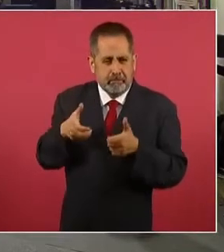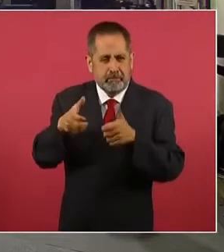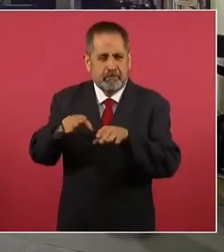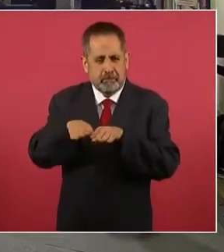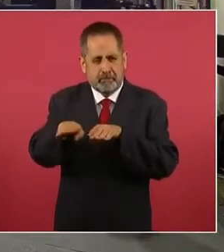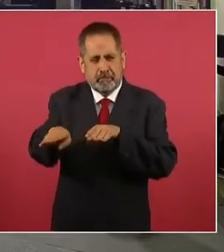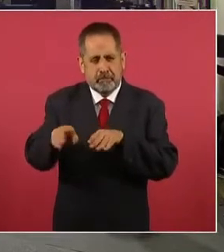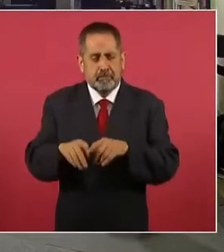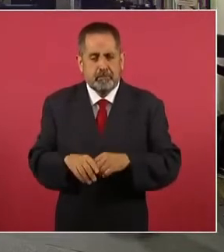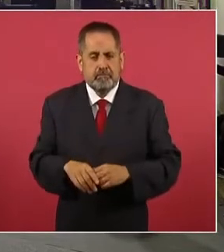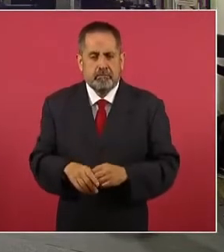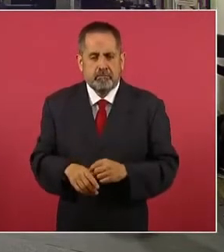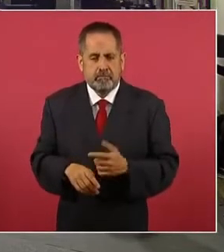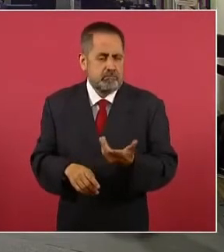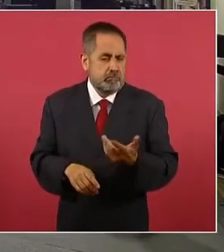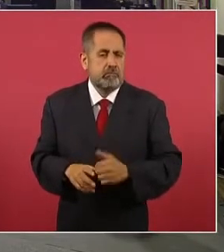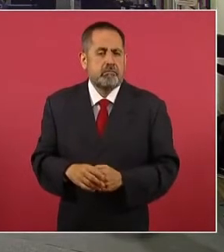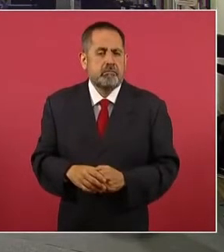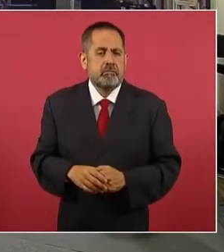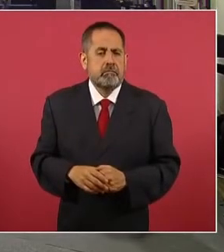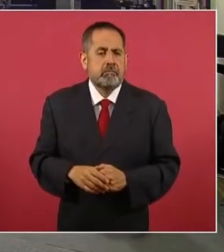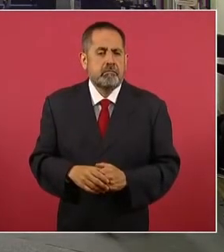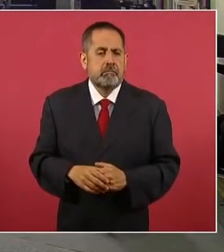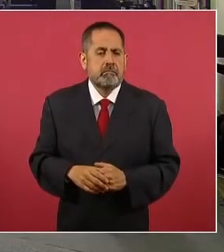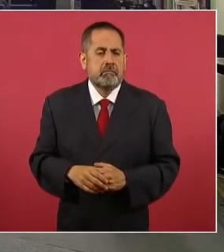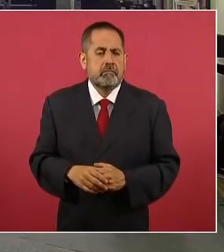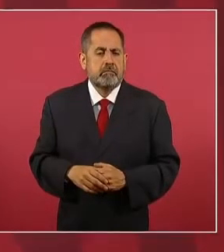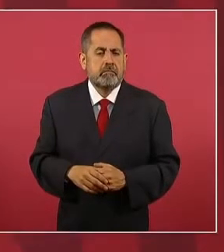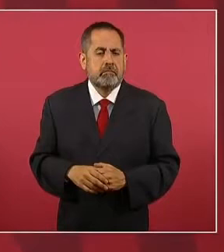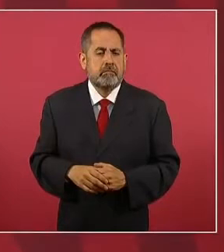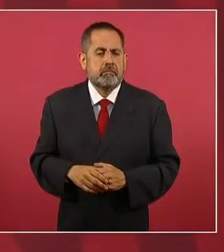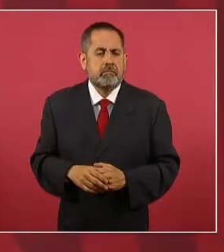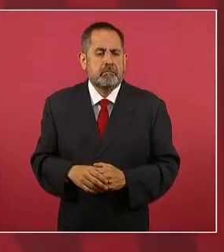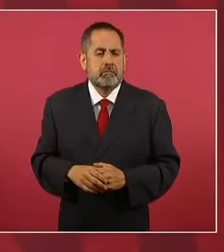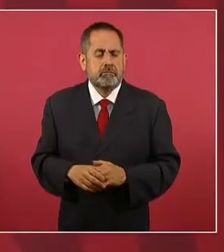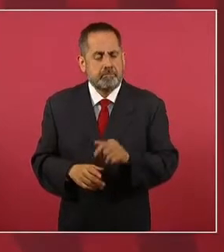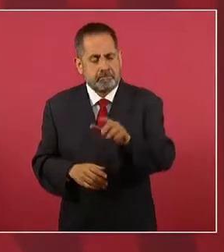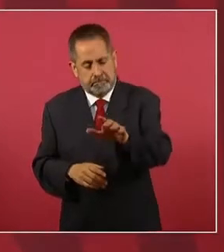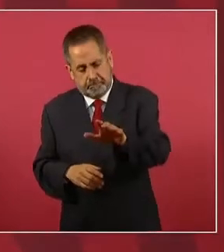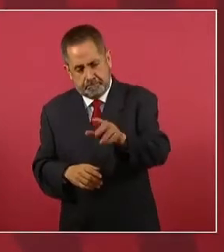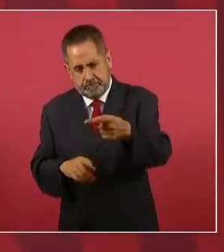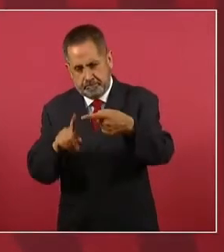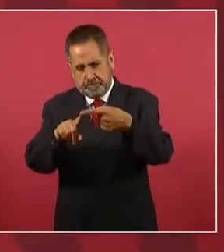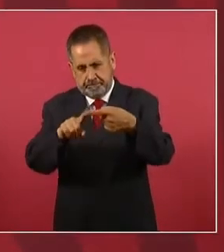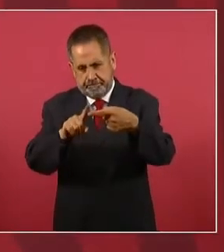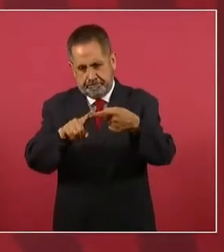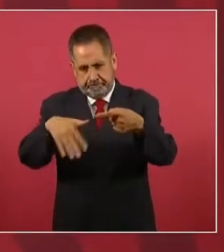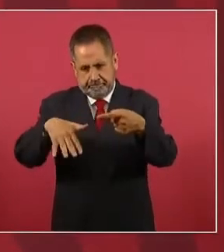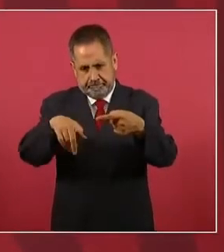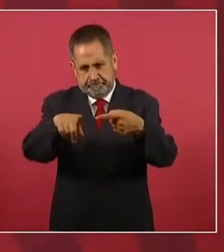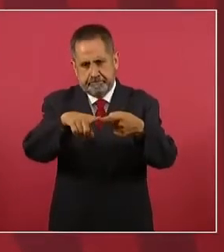todo Sí. esto. En ese caso, Ajá. en el caso, lo primero,